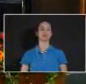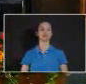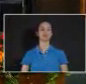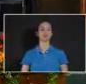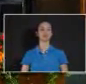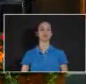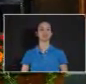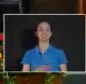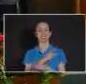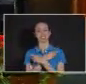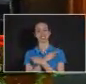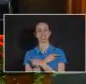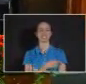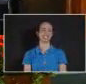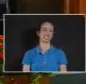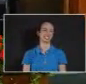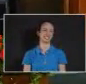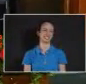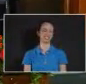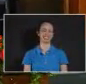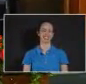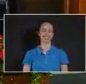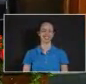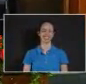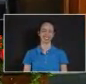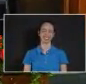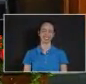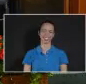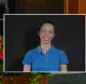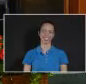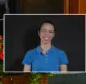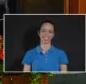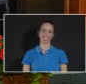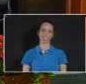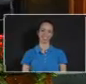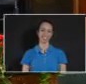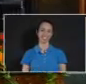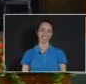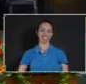A las atoles en la playa, no sé si. Pero bueno.